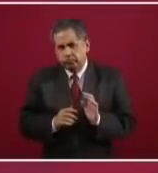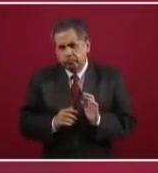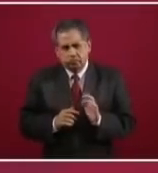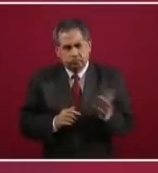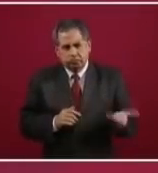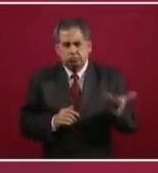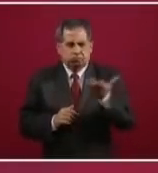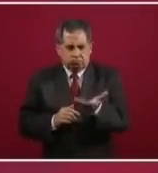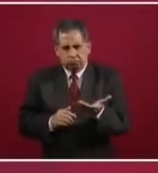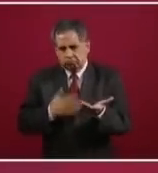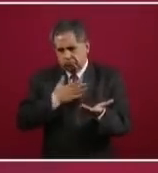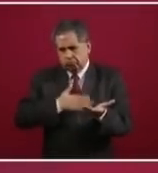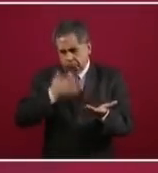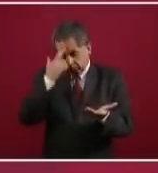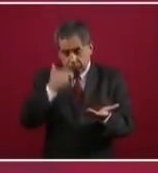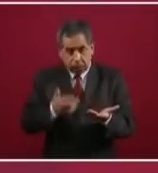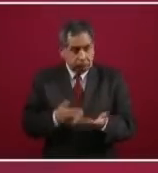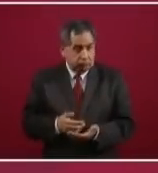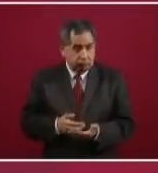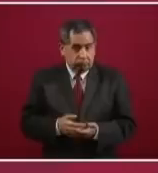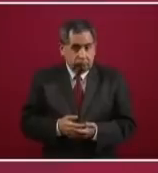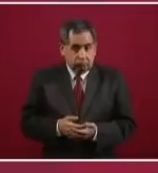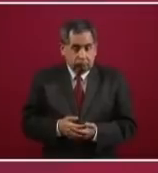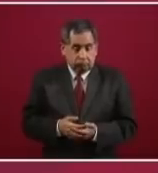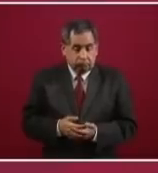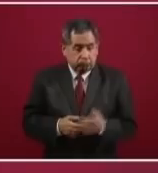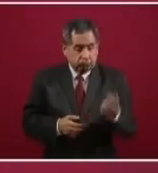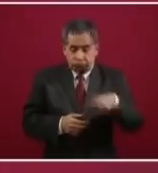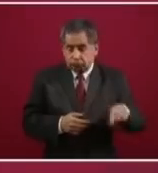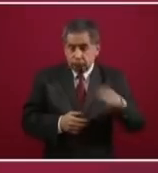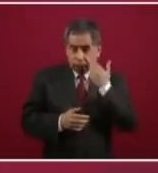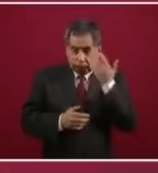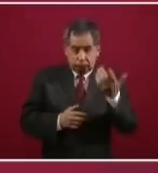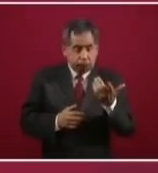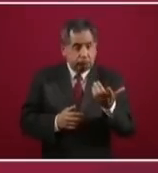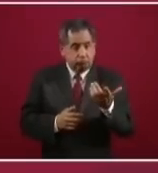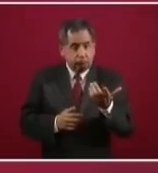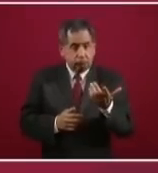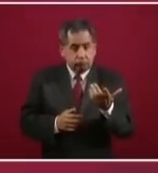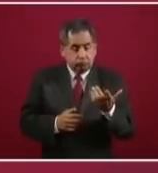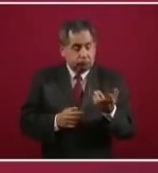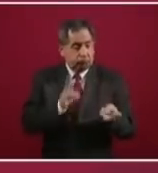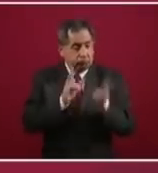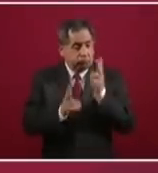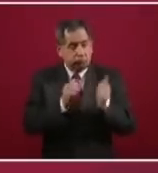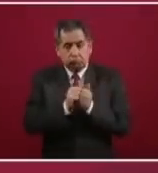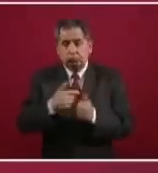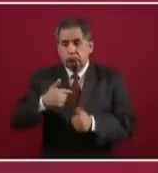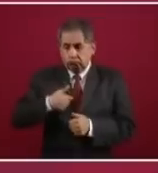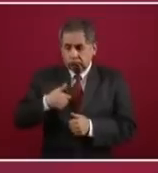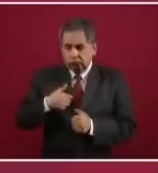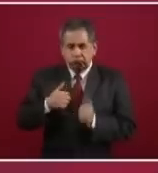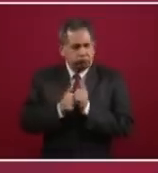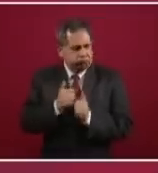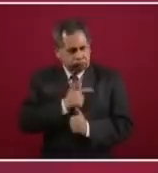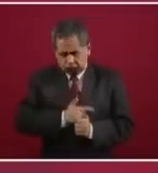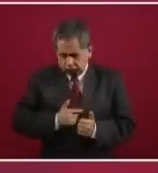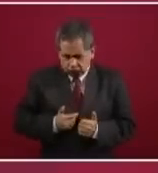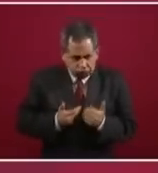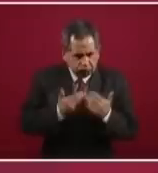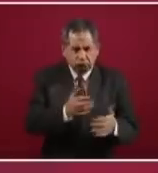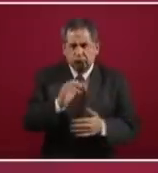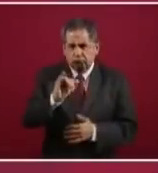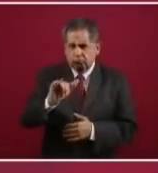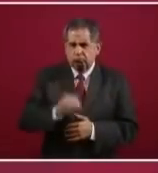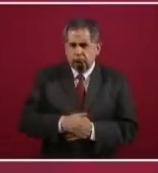plantean. Si ellos desean entrevistarse conmigo, yo estoy en la mejor